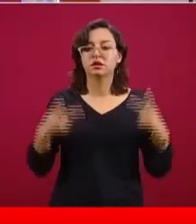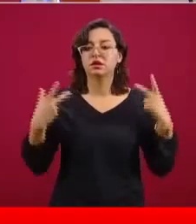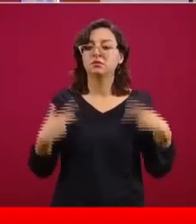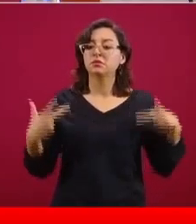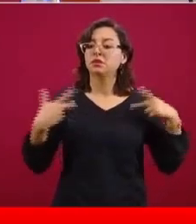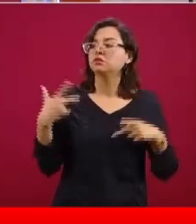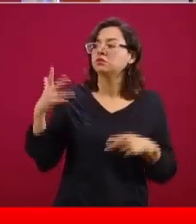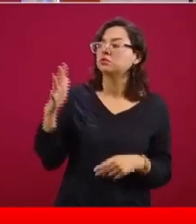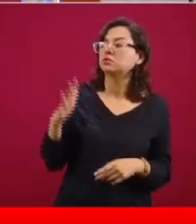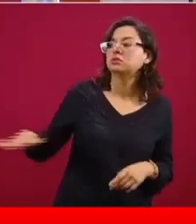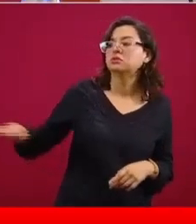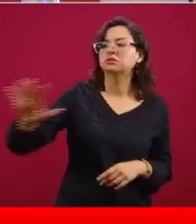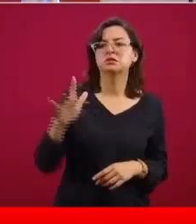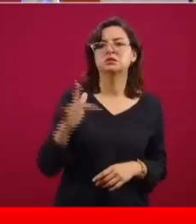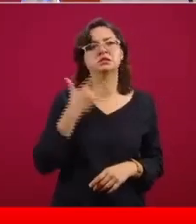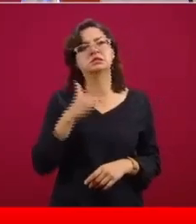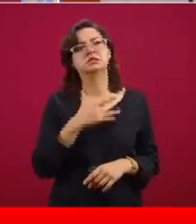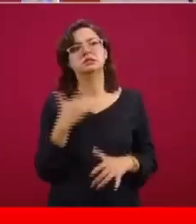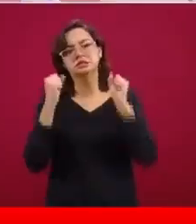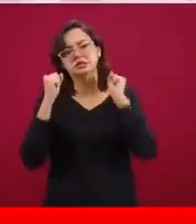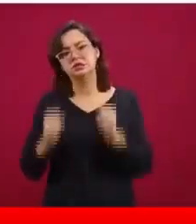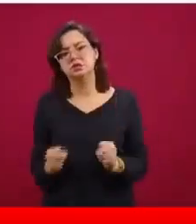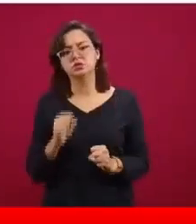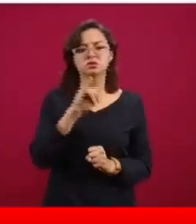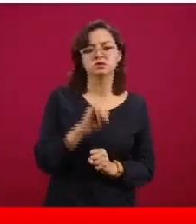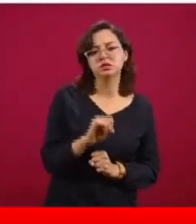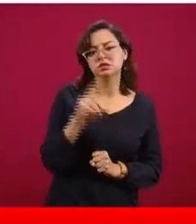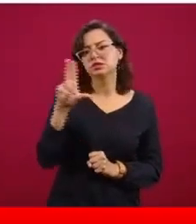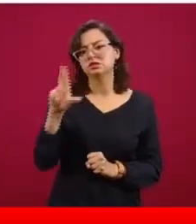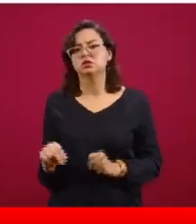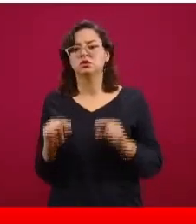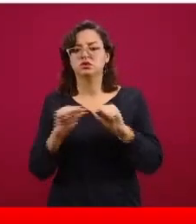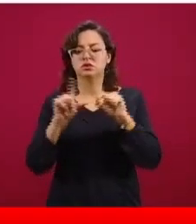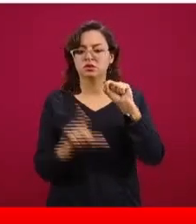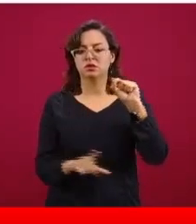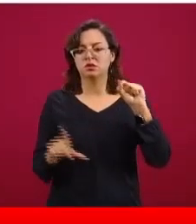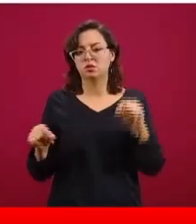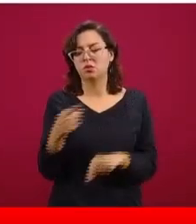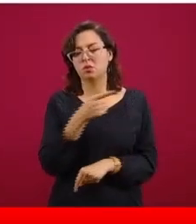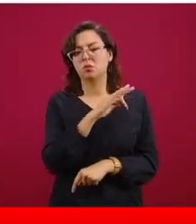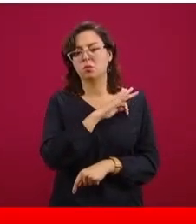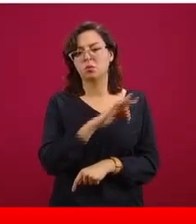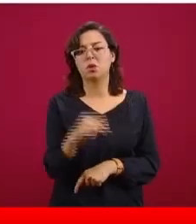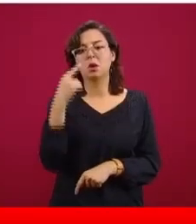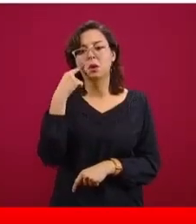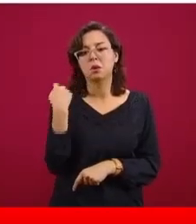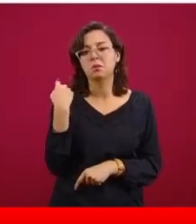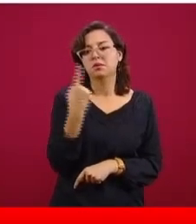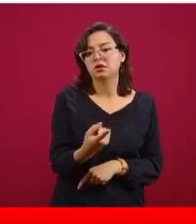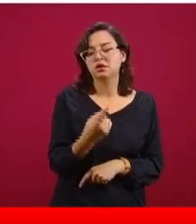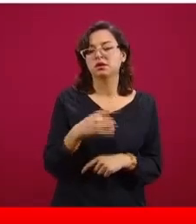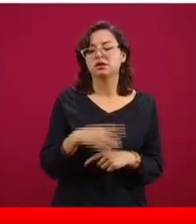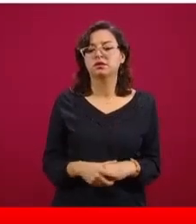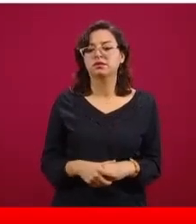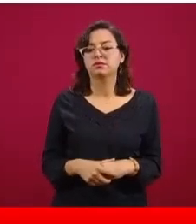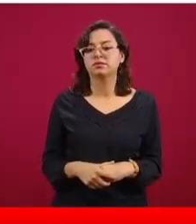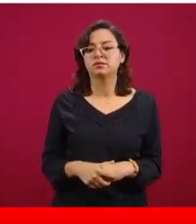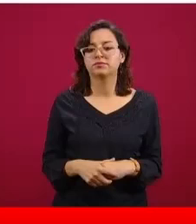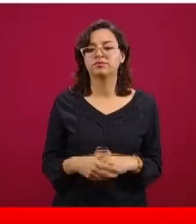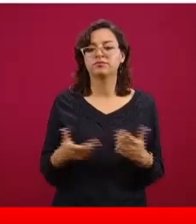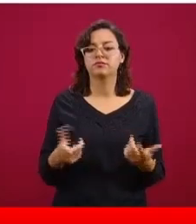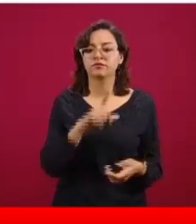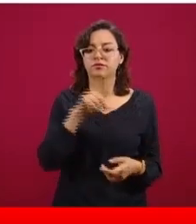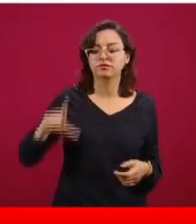sobre inseguridad pública a nivel nacional esta es la tendencia creciente y aquí recibimos el